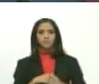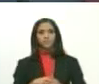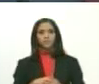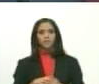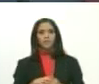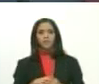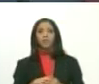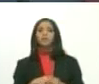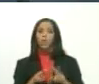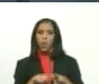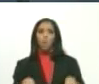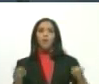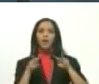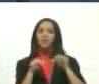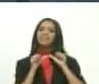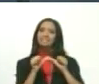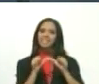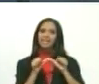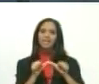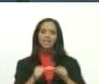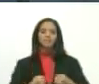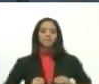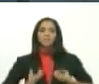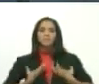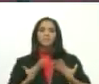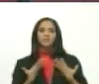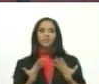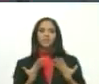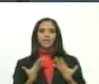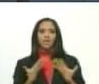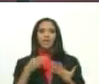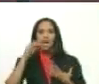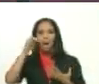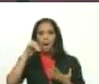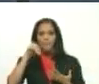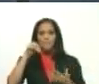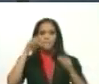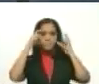Son los valores que seguirán inspirando a Miguel Ángel Pérez Pirela.